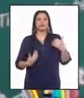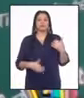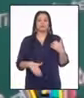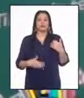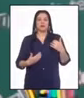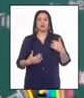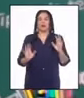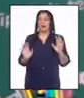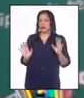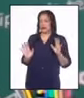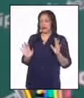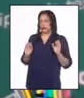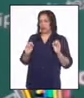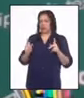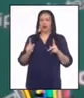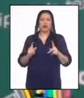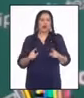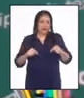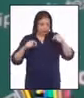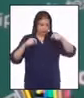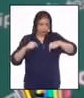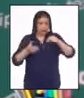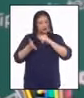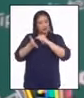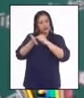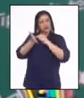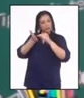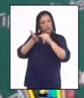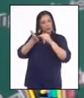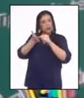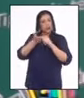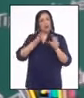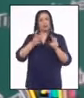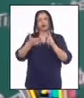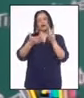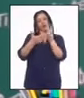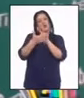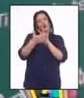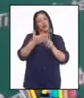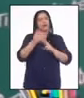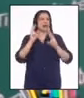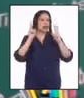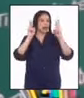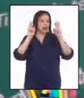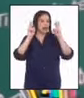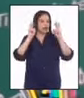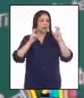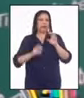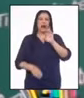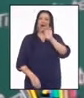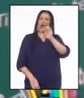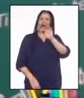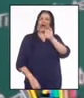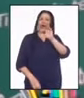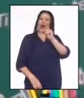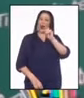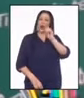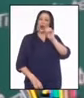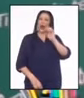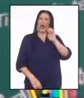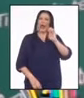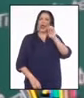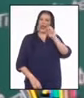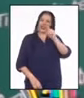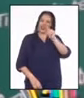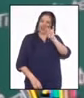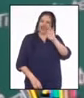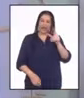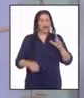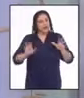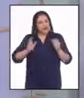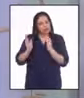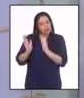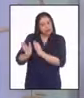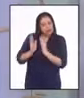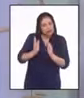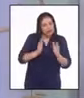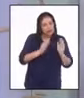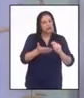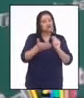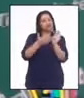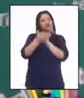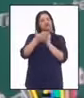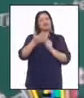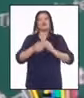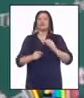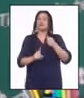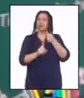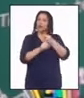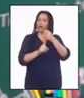Ok, Steph. Entonces, esta semana abordaremos una lectura sobre el tema de la ecoética y planificaremos la redacción de un artículo de